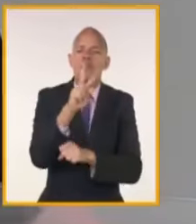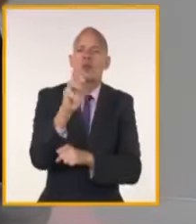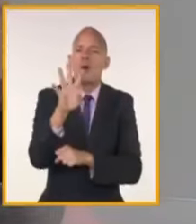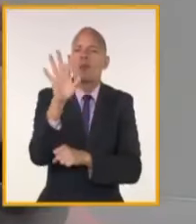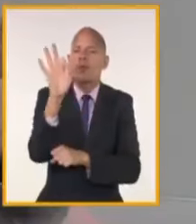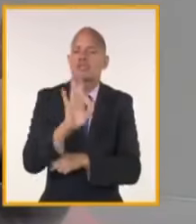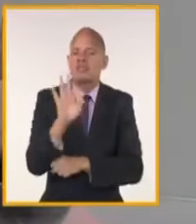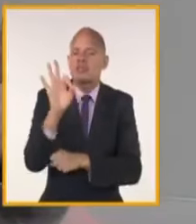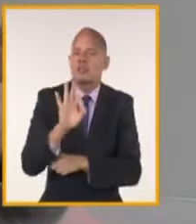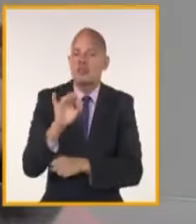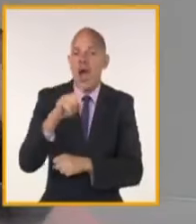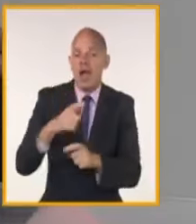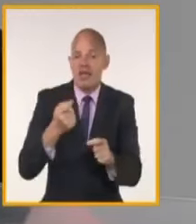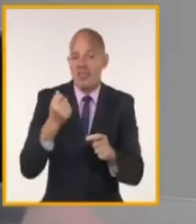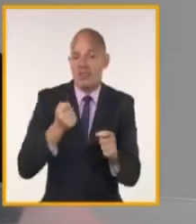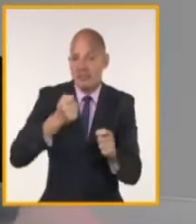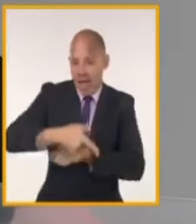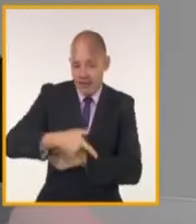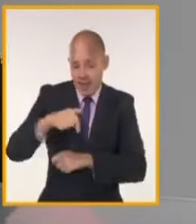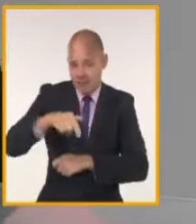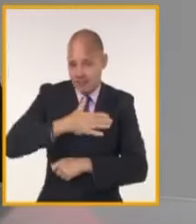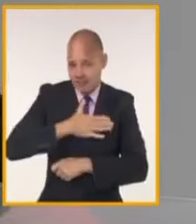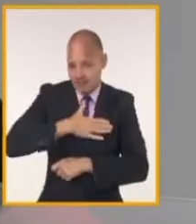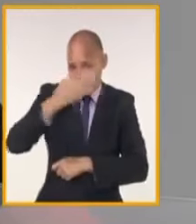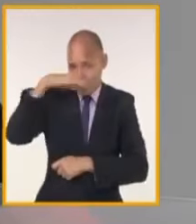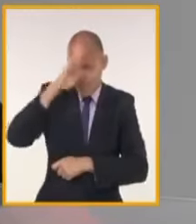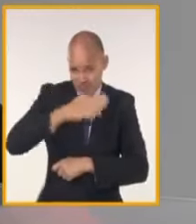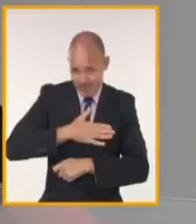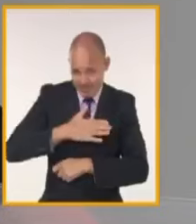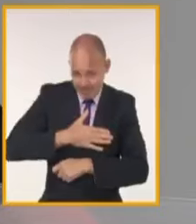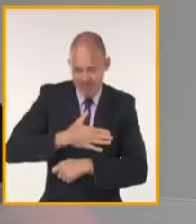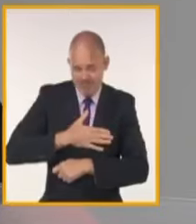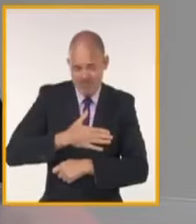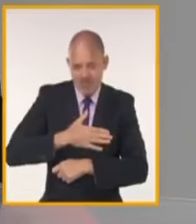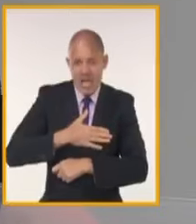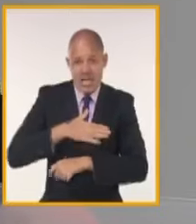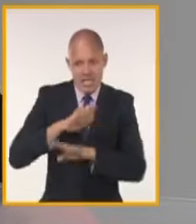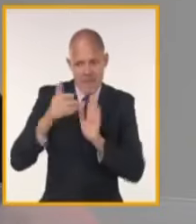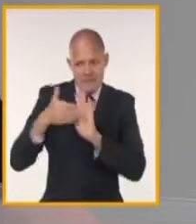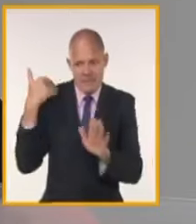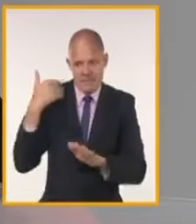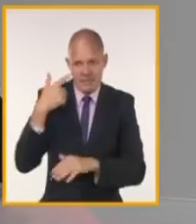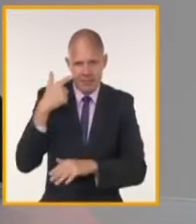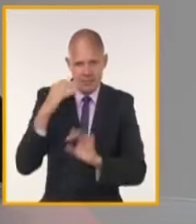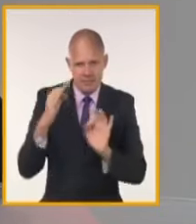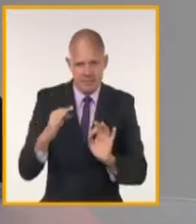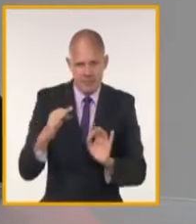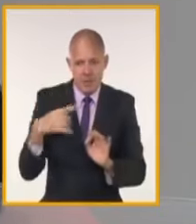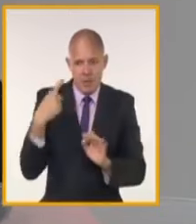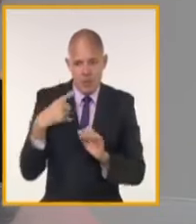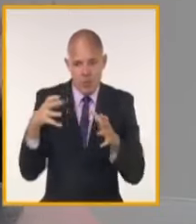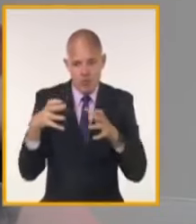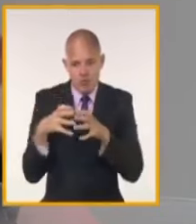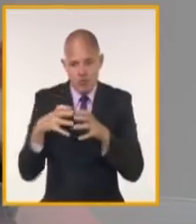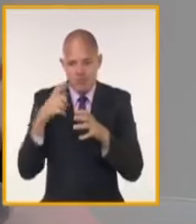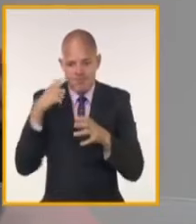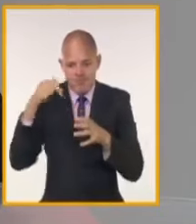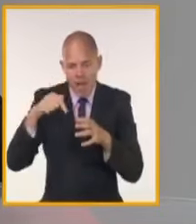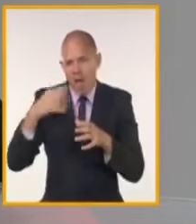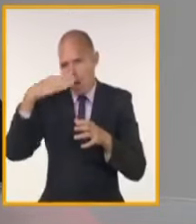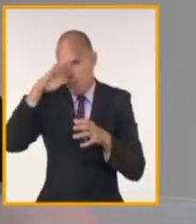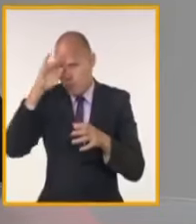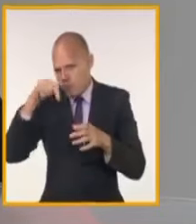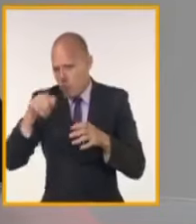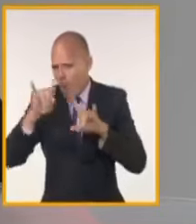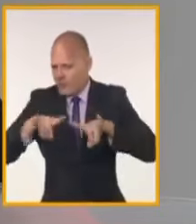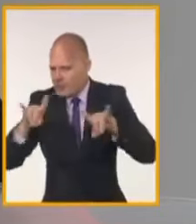Limpia para el sistema eléctrico nacional y nosotros ahora llevamos varios meses un grupo grande de expertos de universidades cubanas